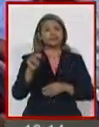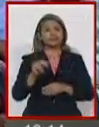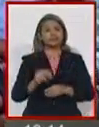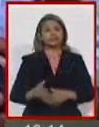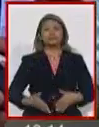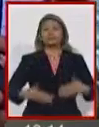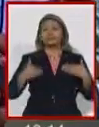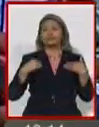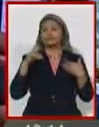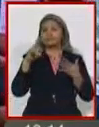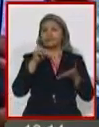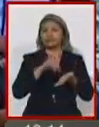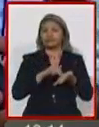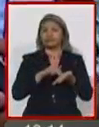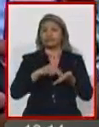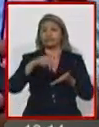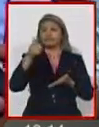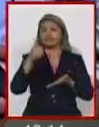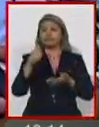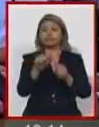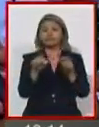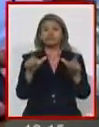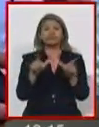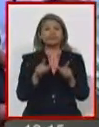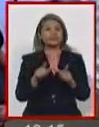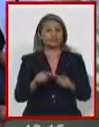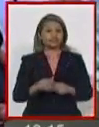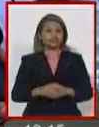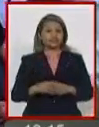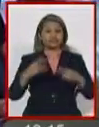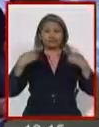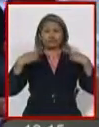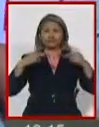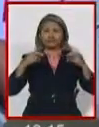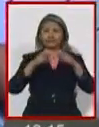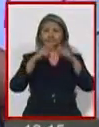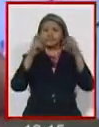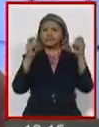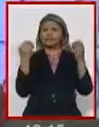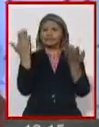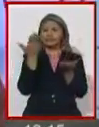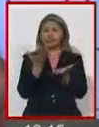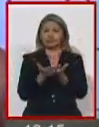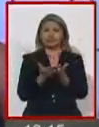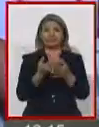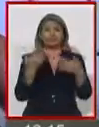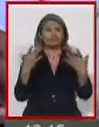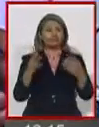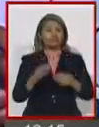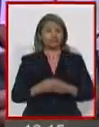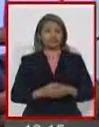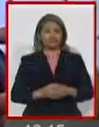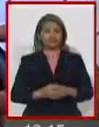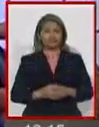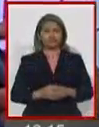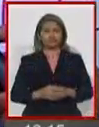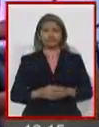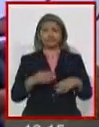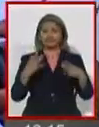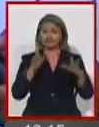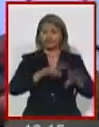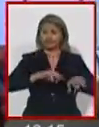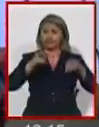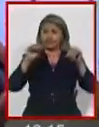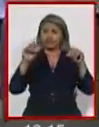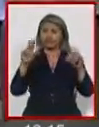esos vivientes del Plan 3000, son de diferentes lugares, como el tema de la Ramada, los pozos. No, es que nosotros ya cuando hicimos